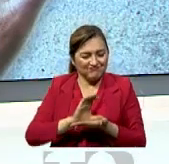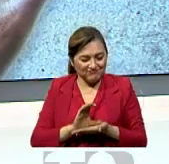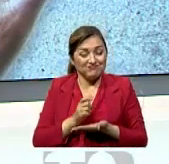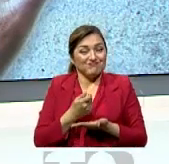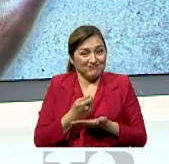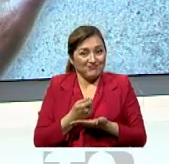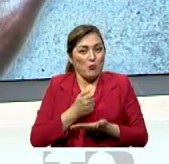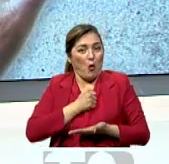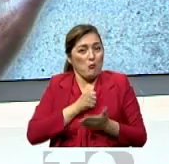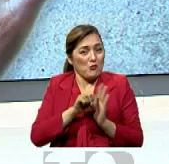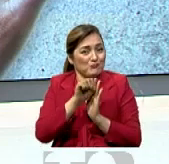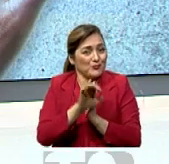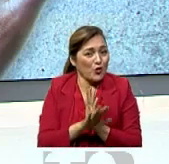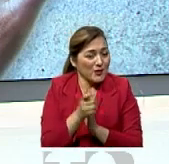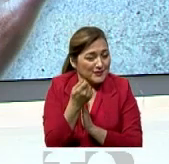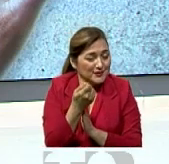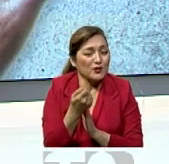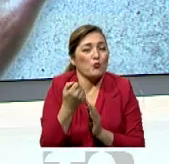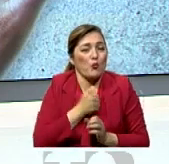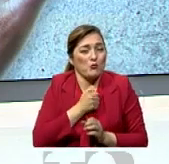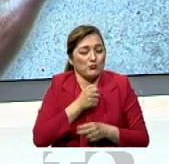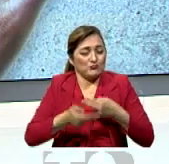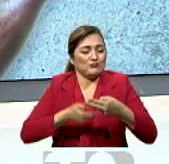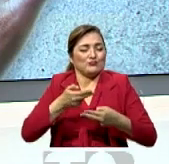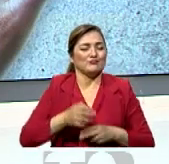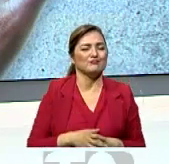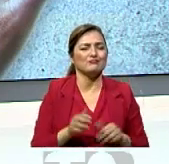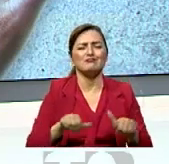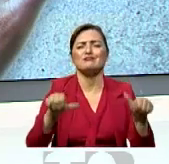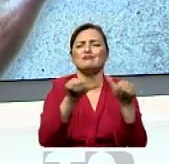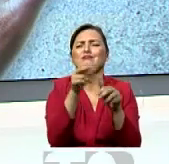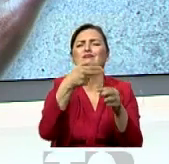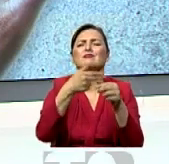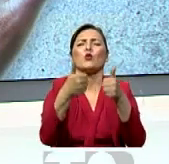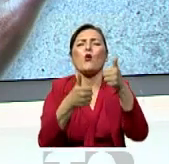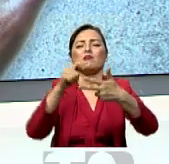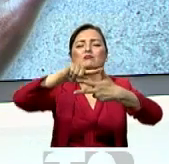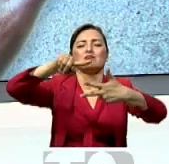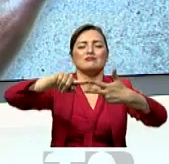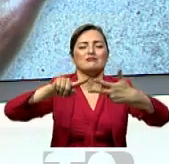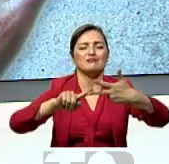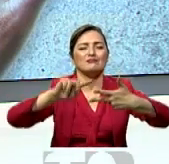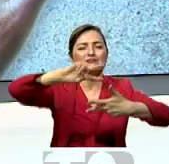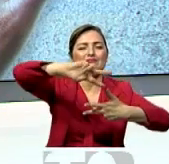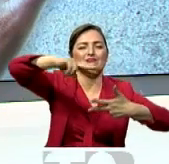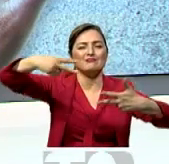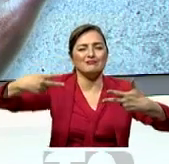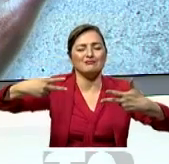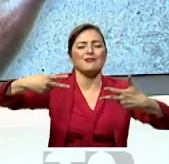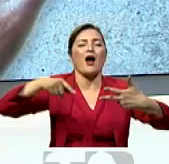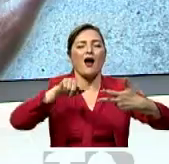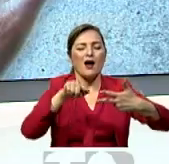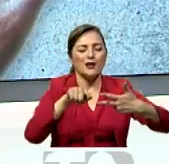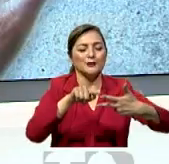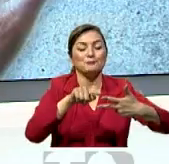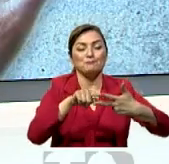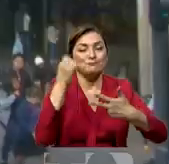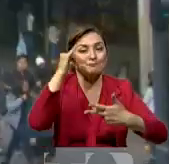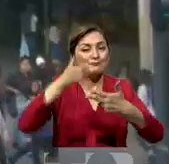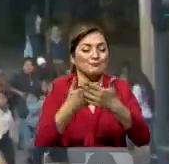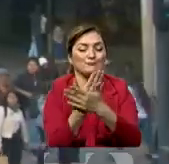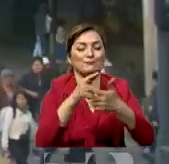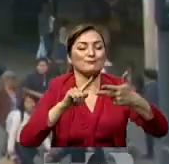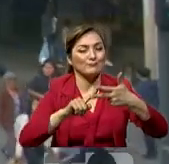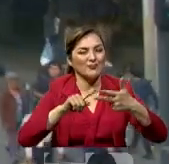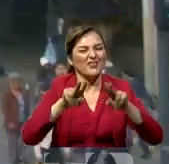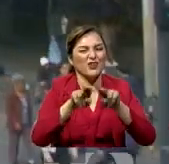proyecto que ejecuta el municipio de la capital. Las áreas en las que ustedes pueden participar son tecnología, innovación y sostenibilidad.